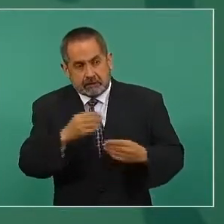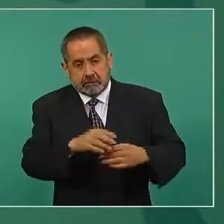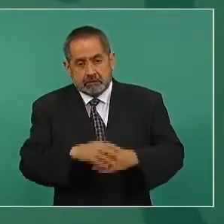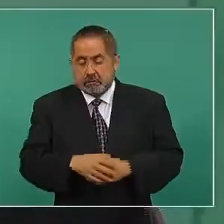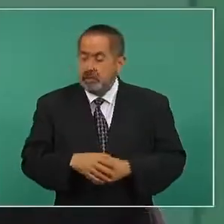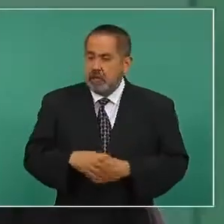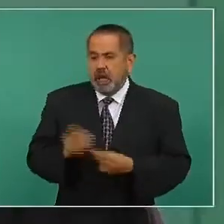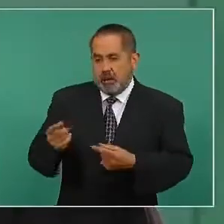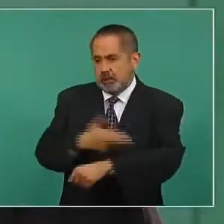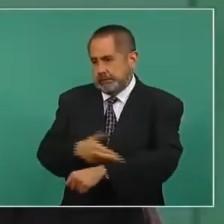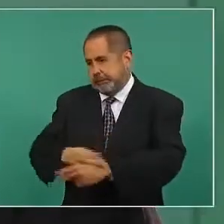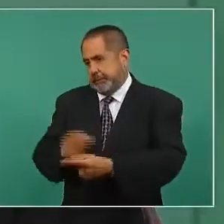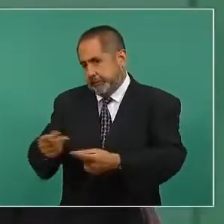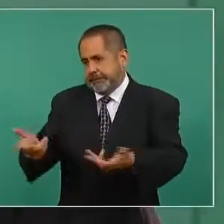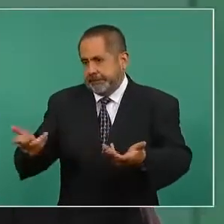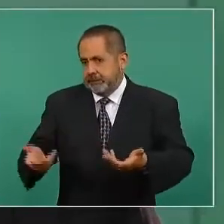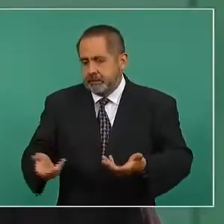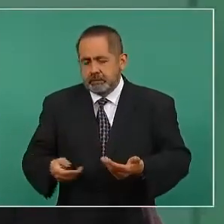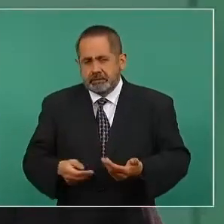Pues apúrese, ¿no?